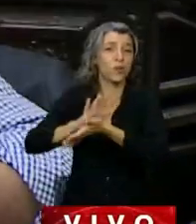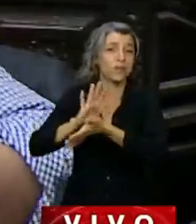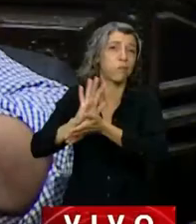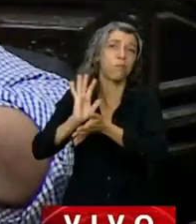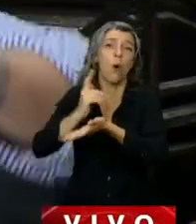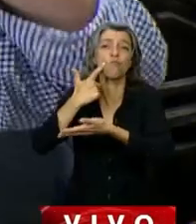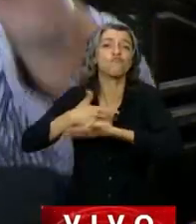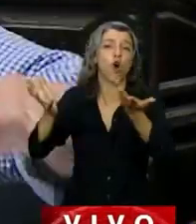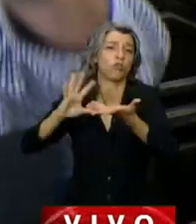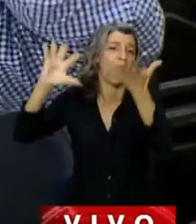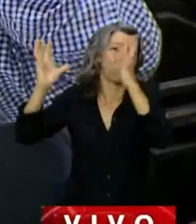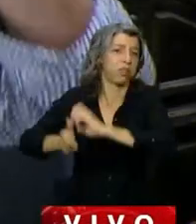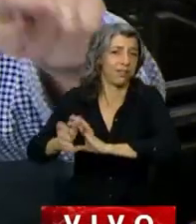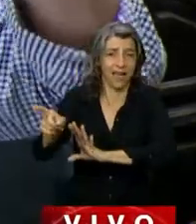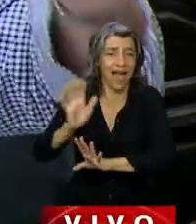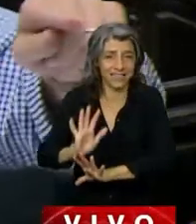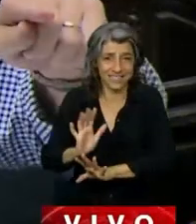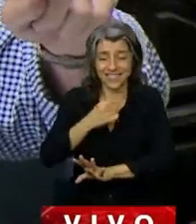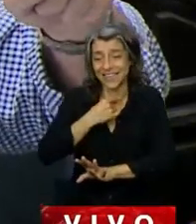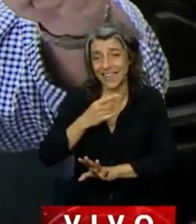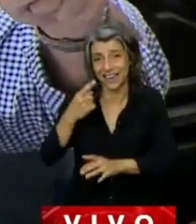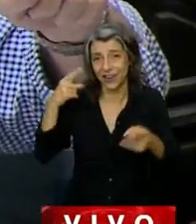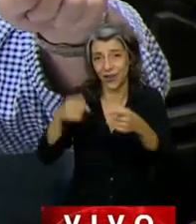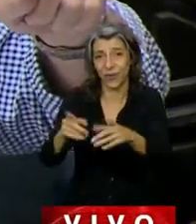las futuras sanciones de ese Poder Judicial.